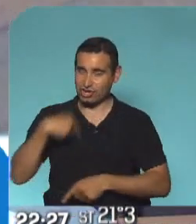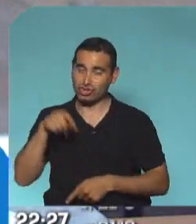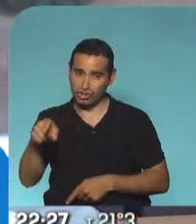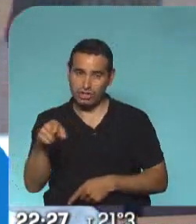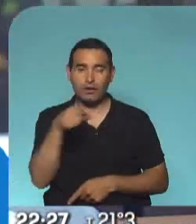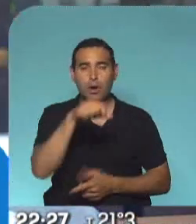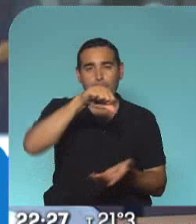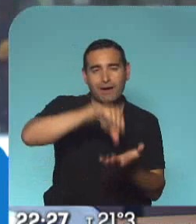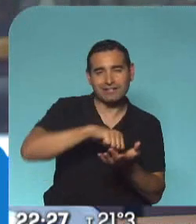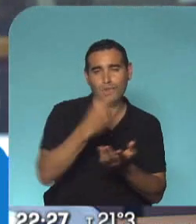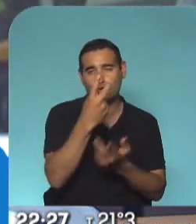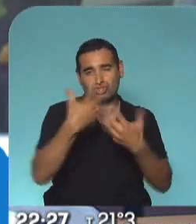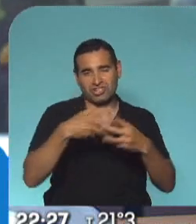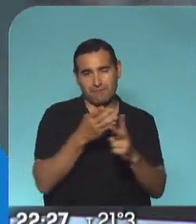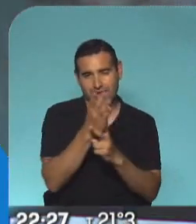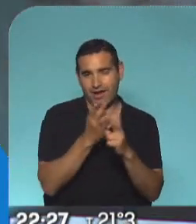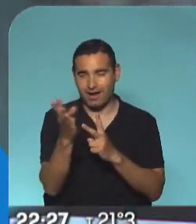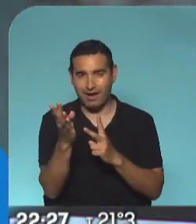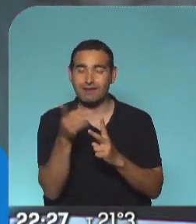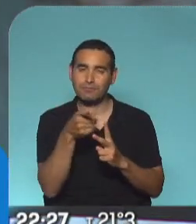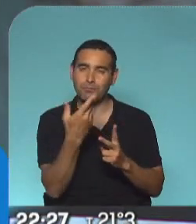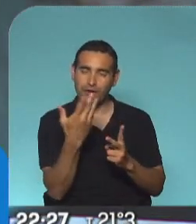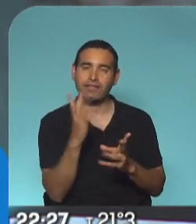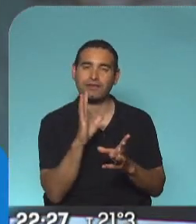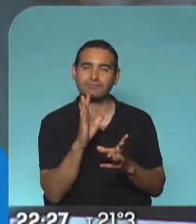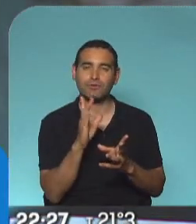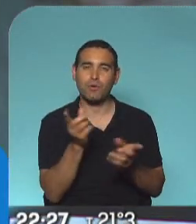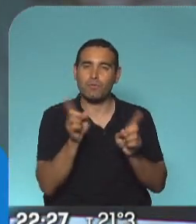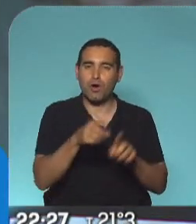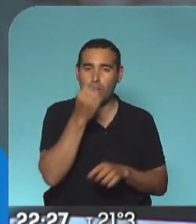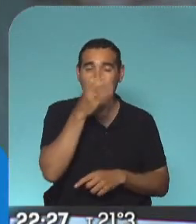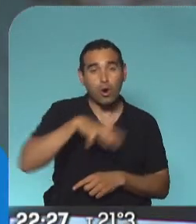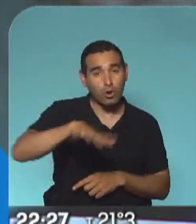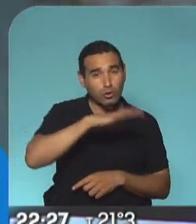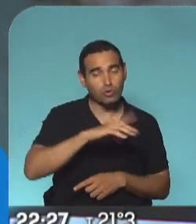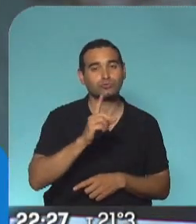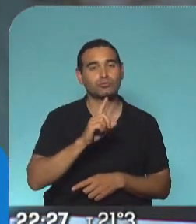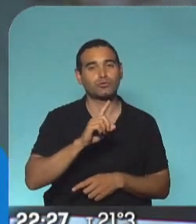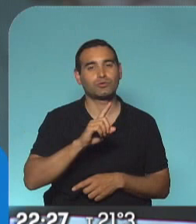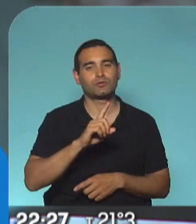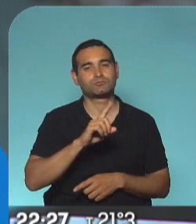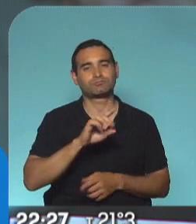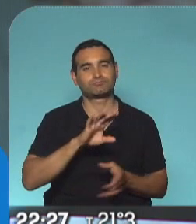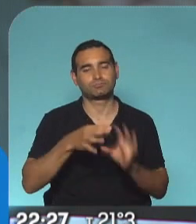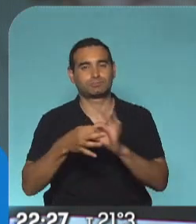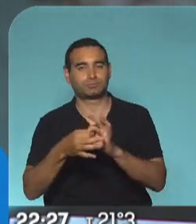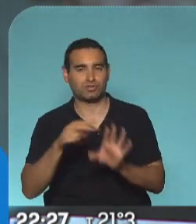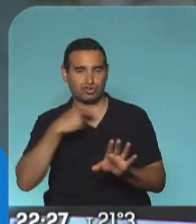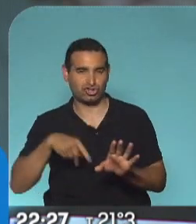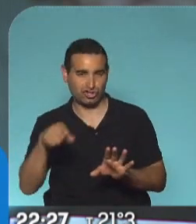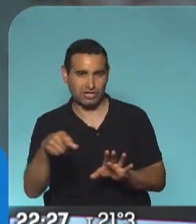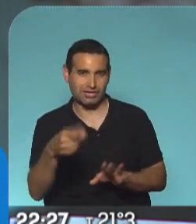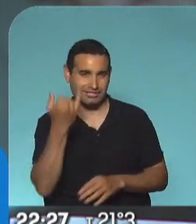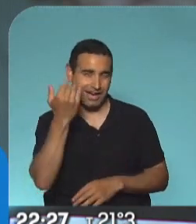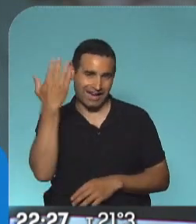un país, 2 sistemas, que es la idea que permitió la reincorporación de Hong Kong al país chino, digamos, después de haber sido